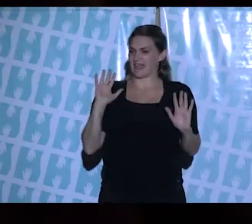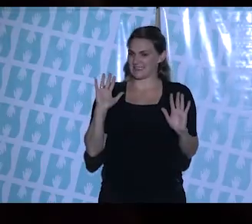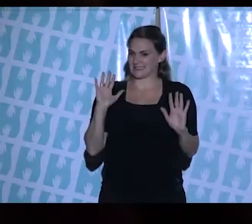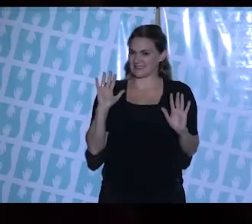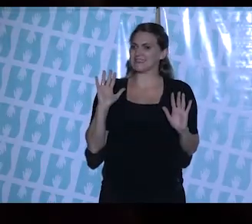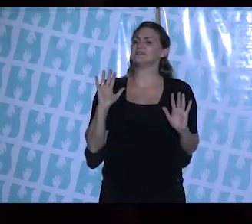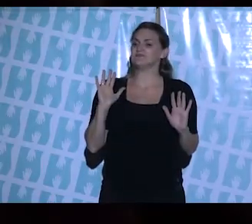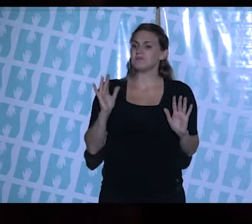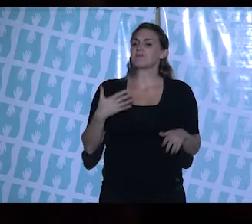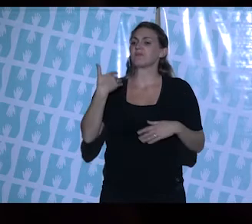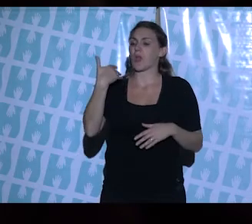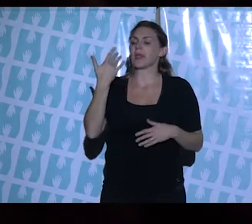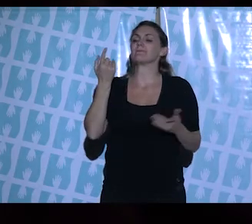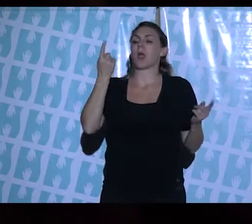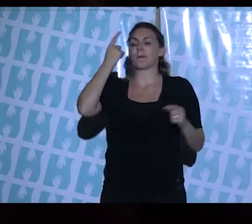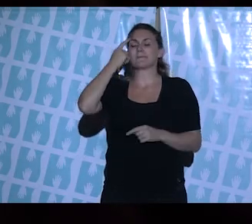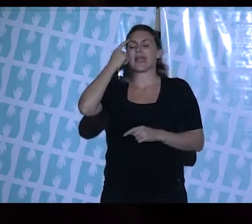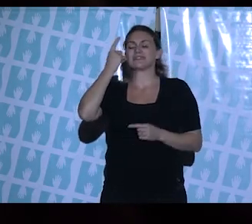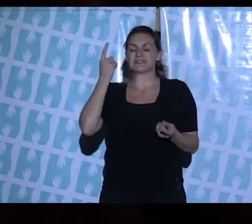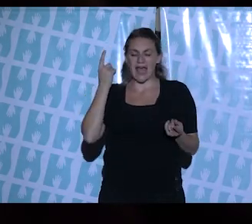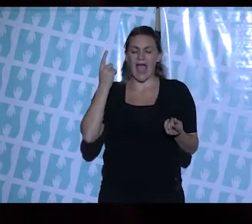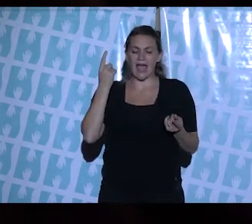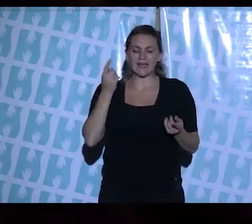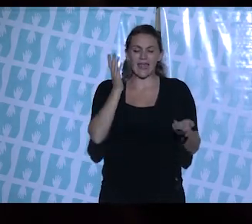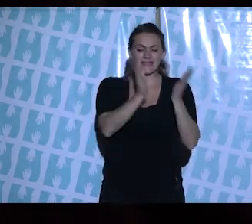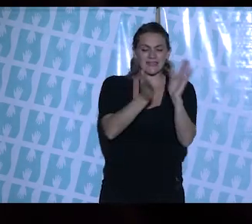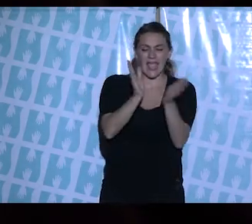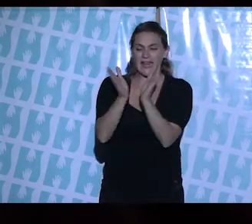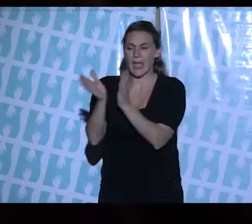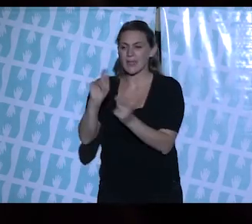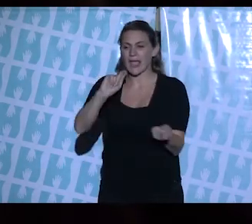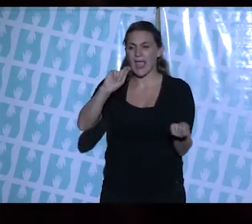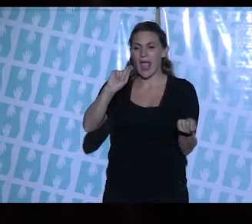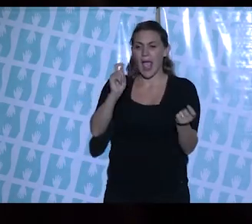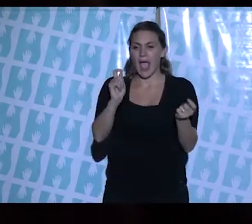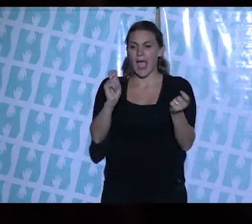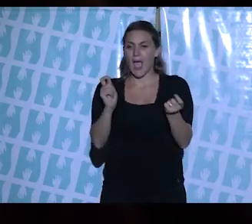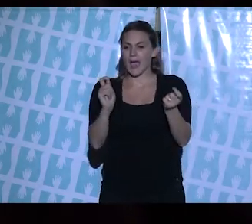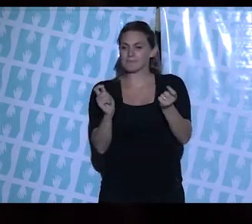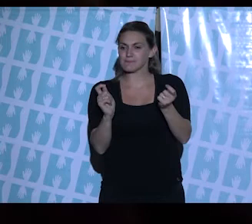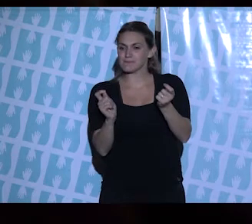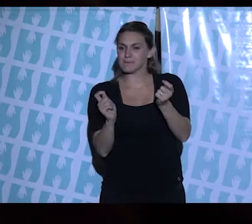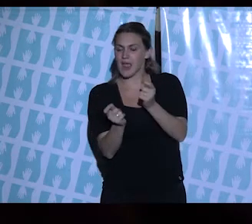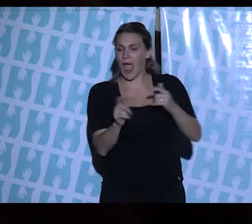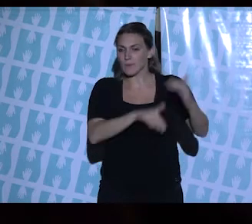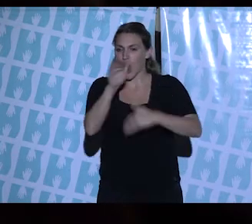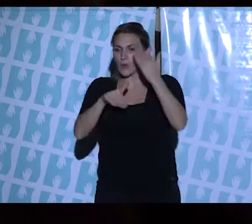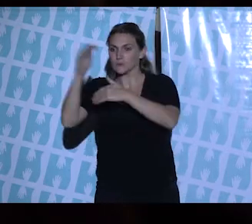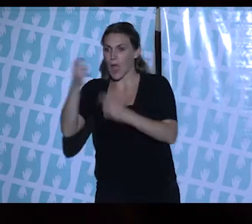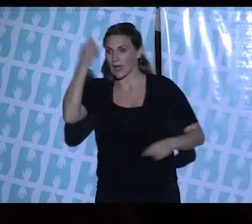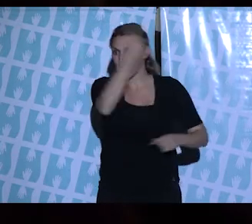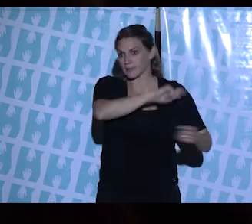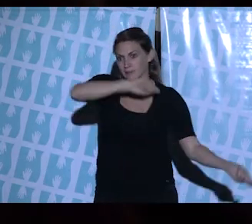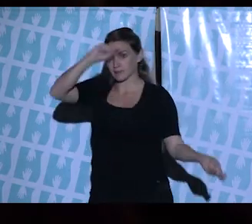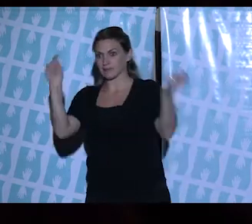de terapias modificadoras de la enfermedad. No estamos hablando de terapias